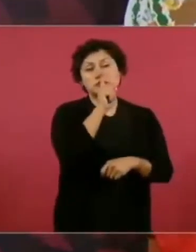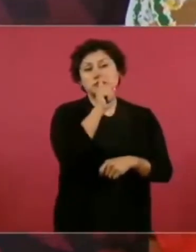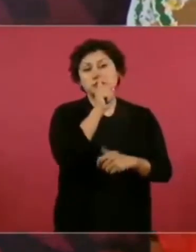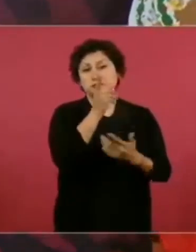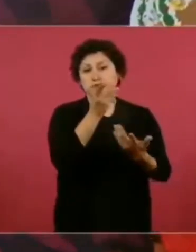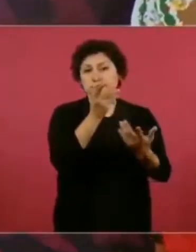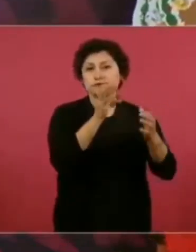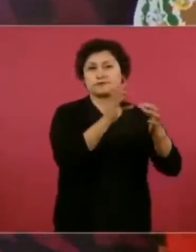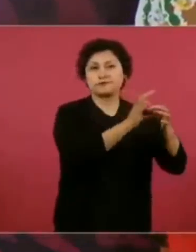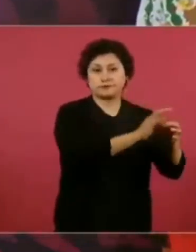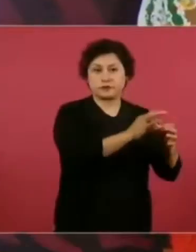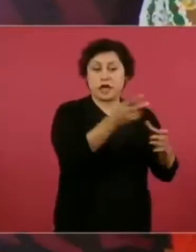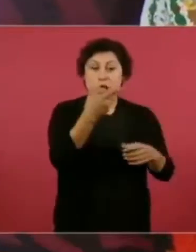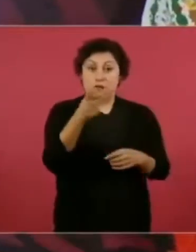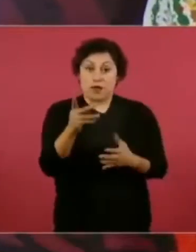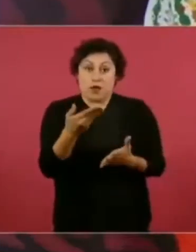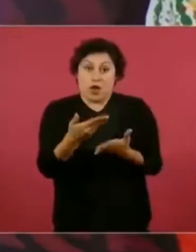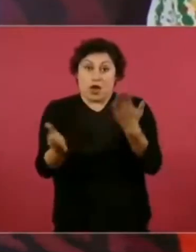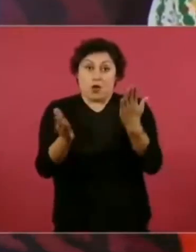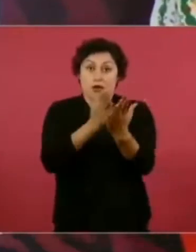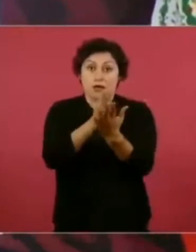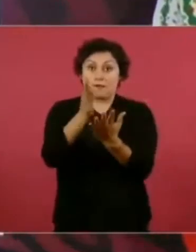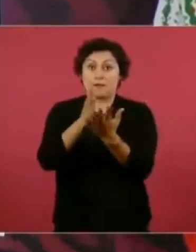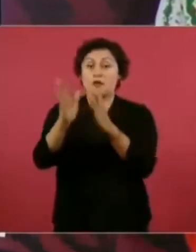se incendiara el país.